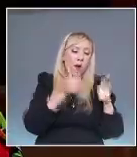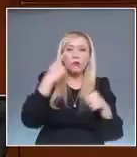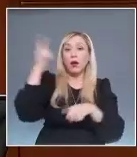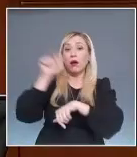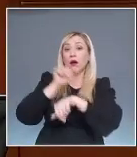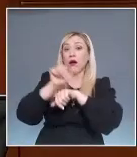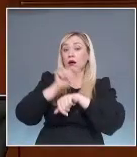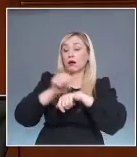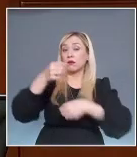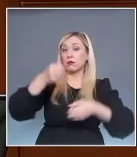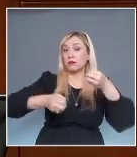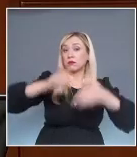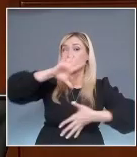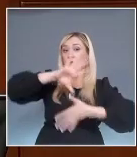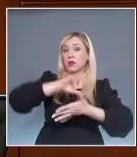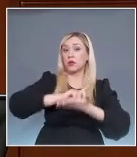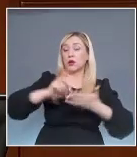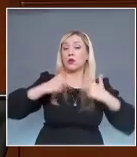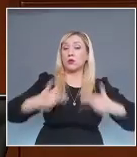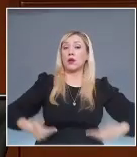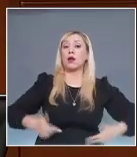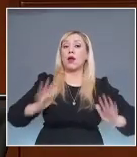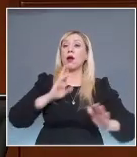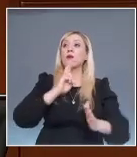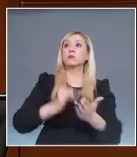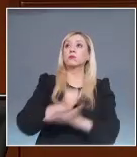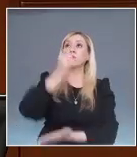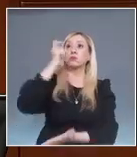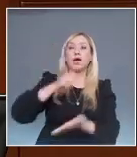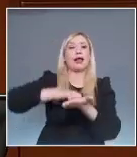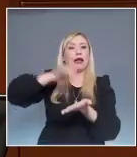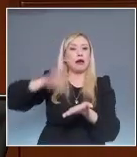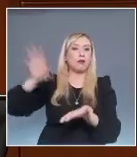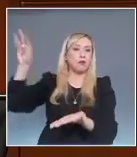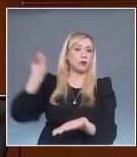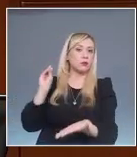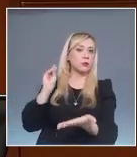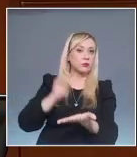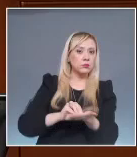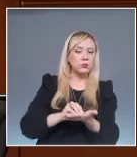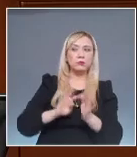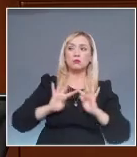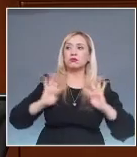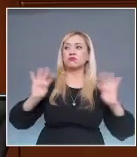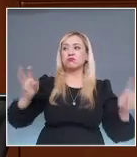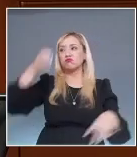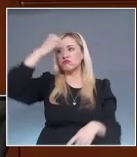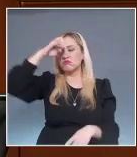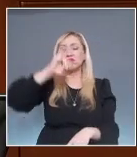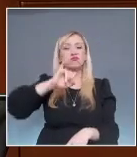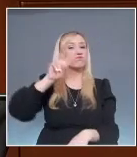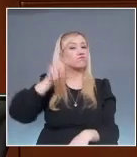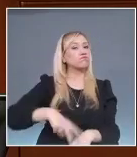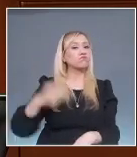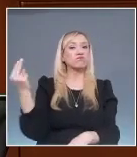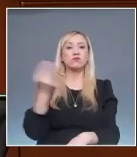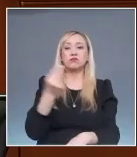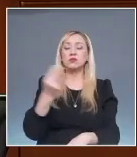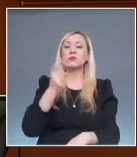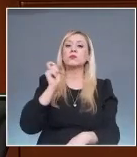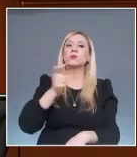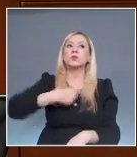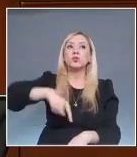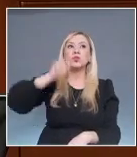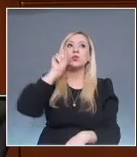Humanos. En el Congreso, las personas panelistas coincidieron en la necesidad de que los trabajos de cuidado no remunerados